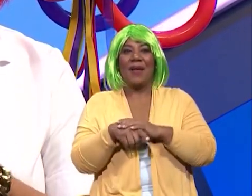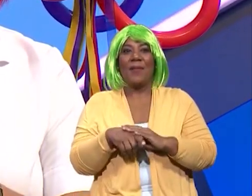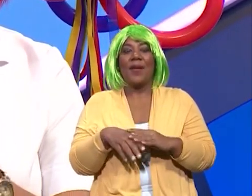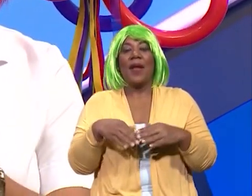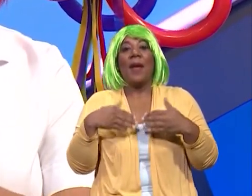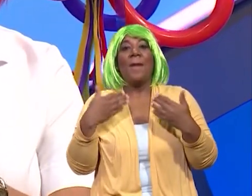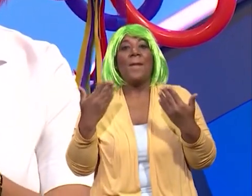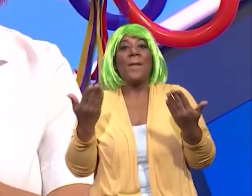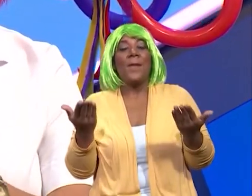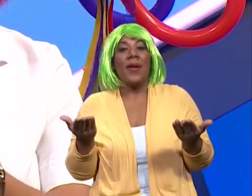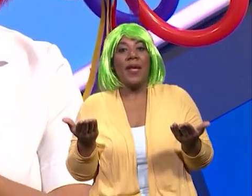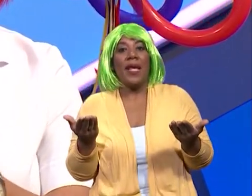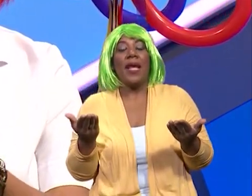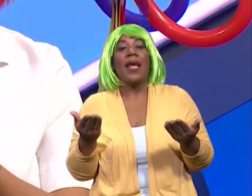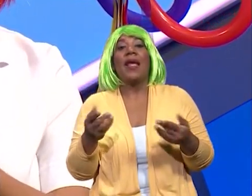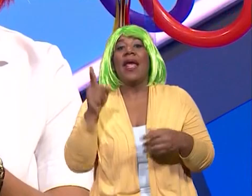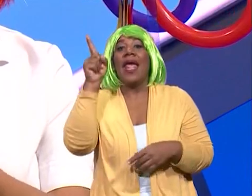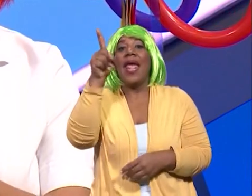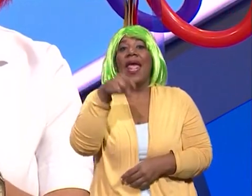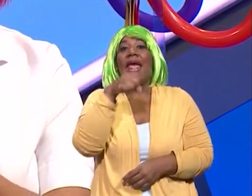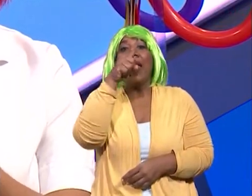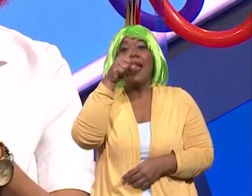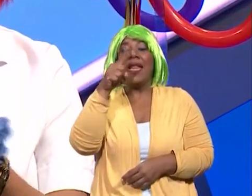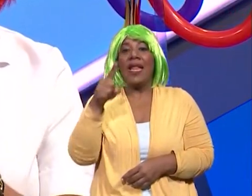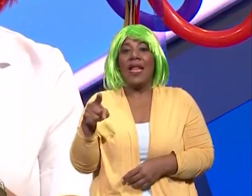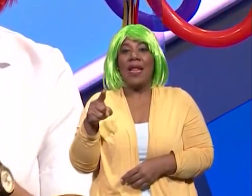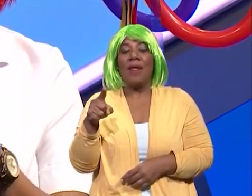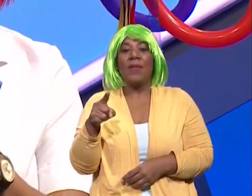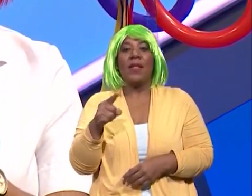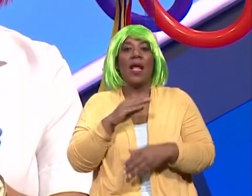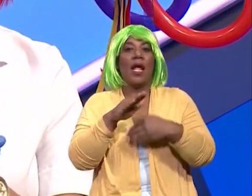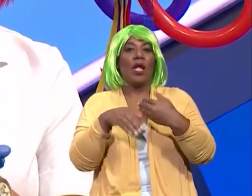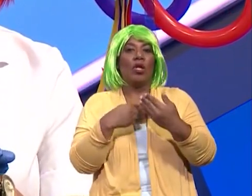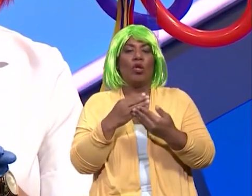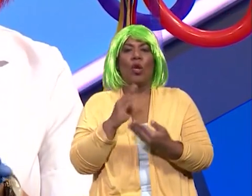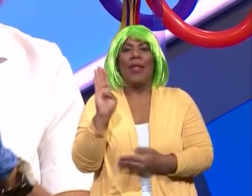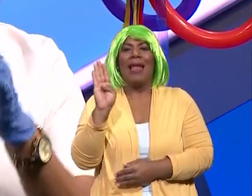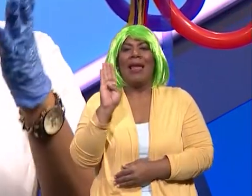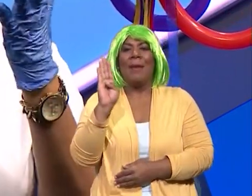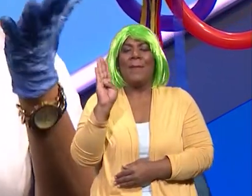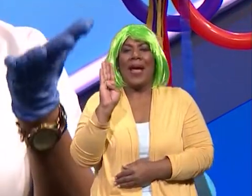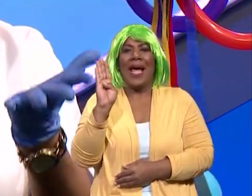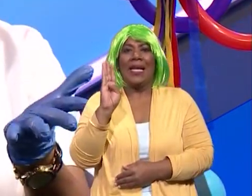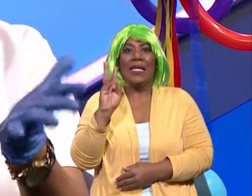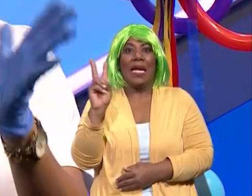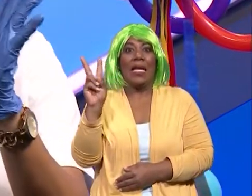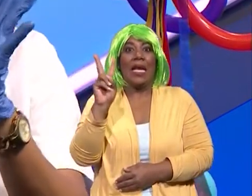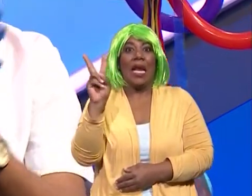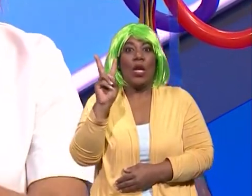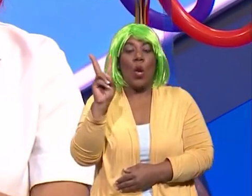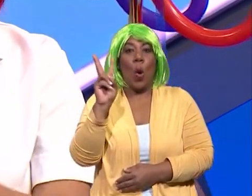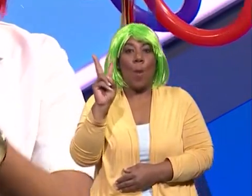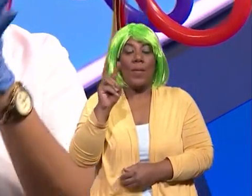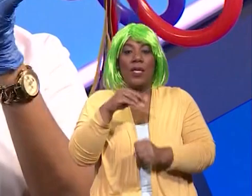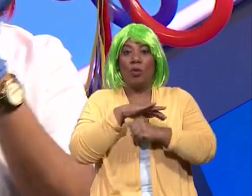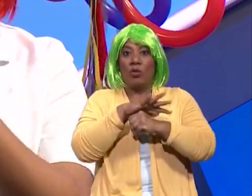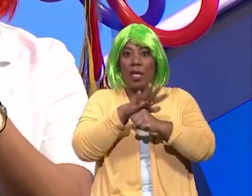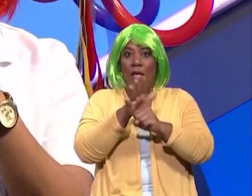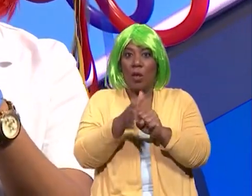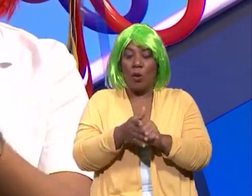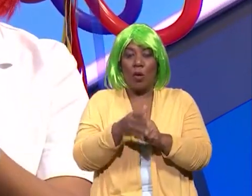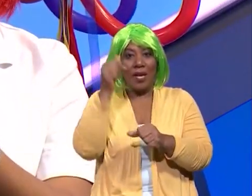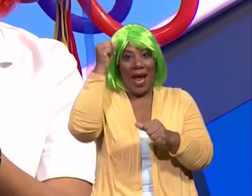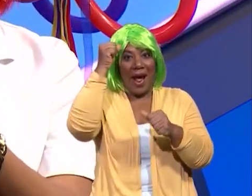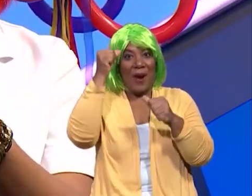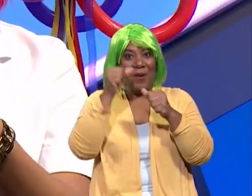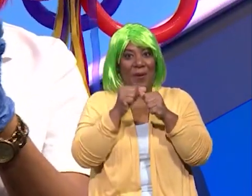nada es para eliminar, ¿verdad? Los gérmenes, las bacterias, los virus. Con esto del coronavirus hay que lavarse